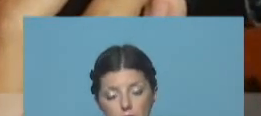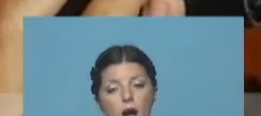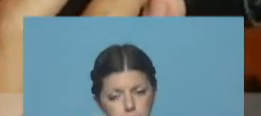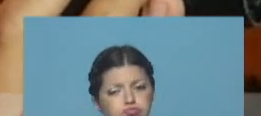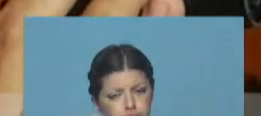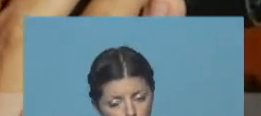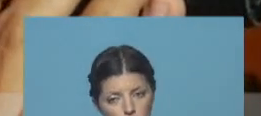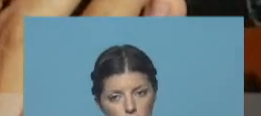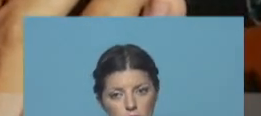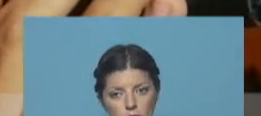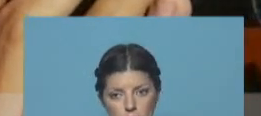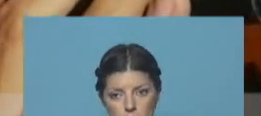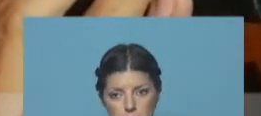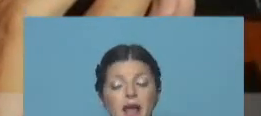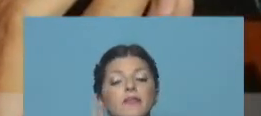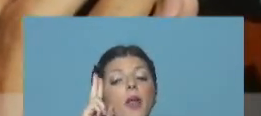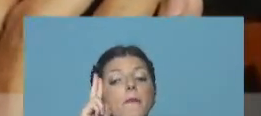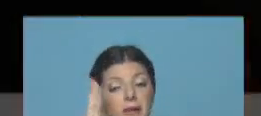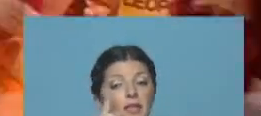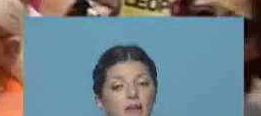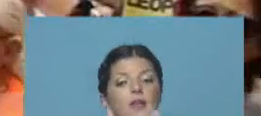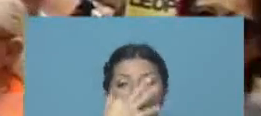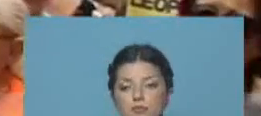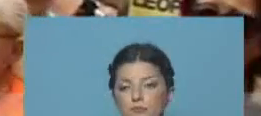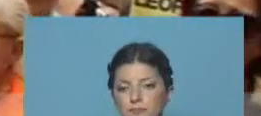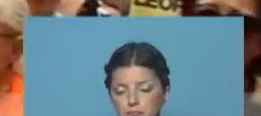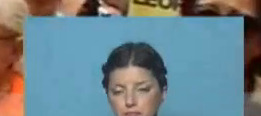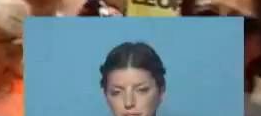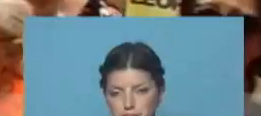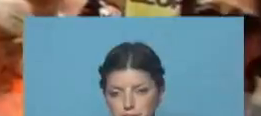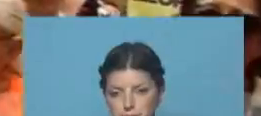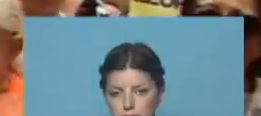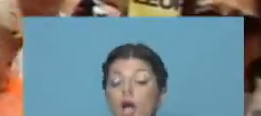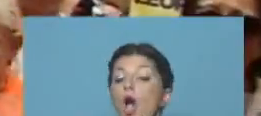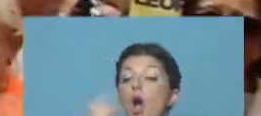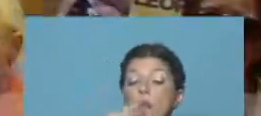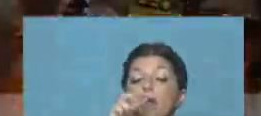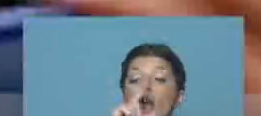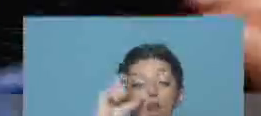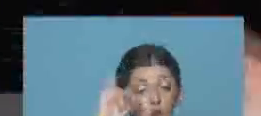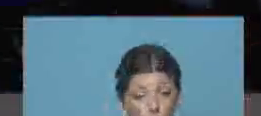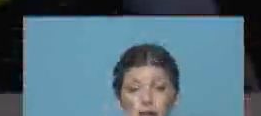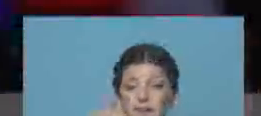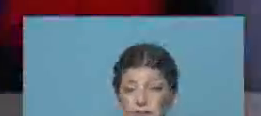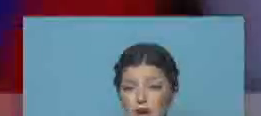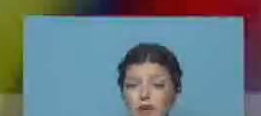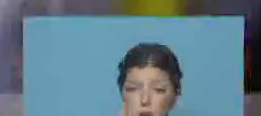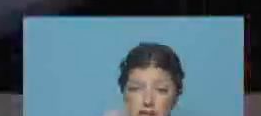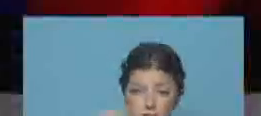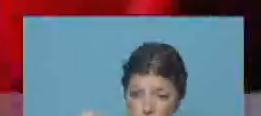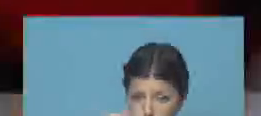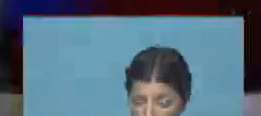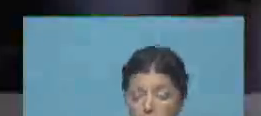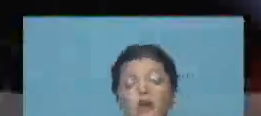está a su disposición para hacer cumplir ese mandato. López estaba detenido desde febrero de 2014, condenado por